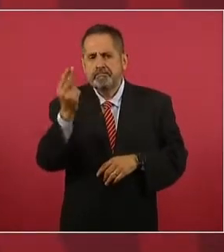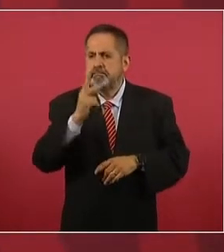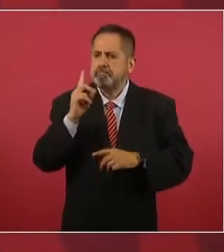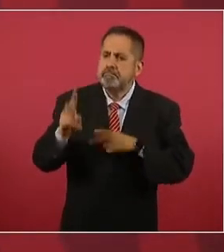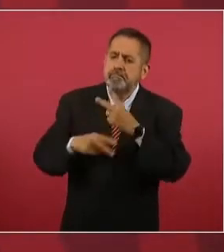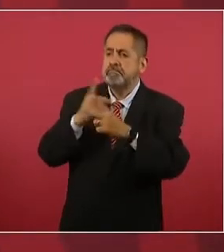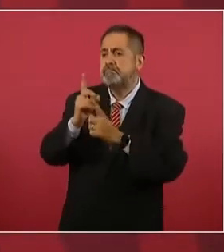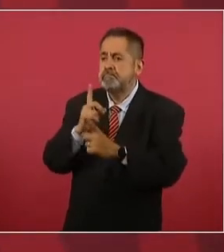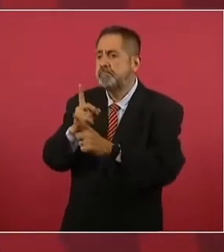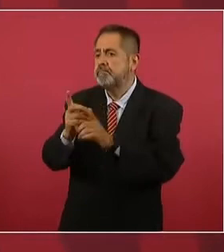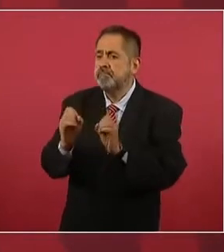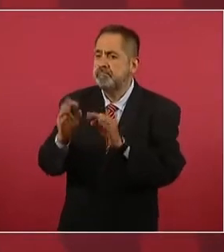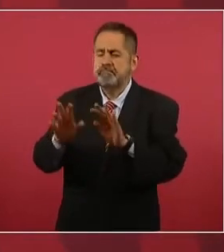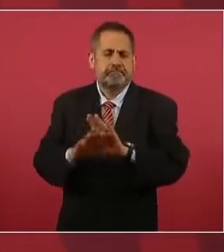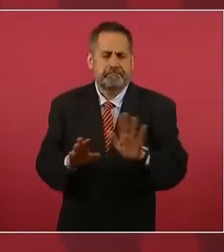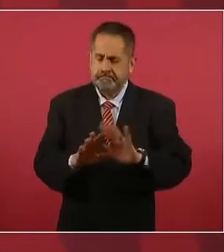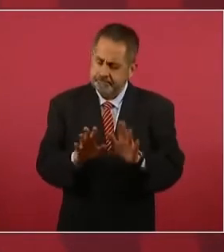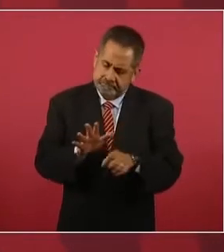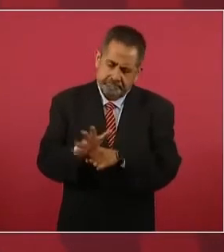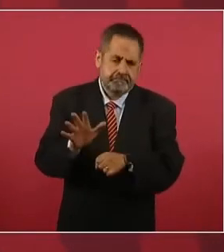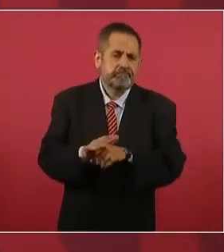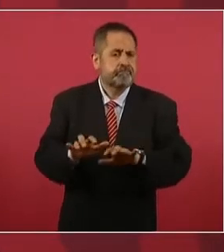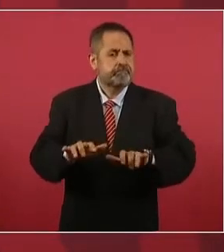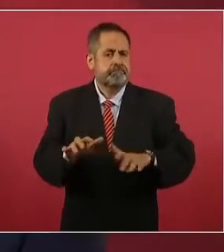esto. Otro ejemplo que